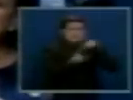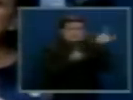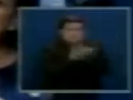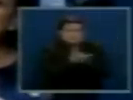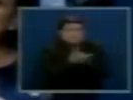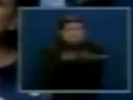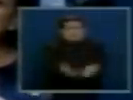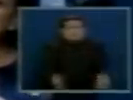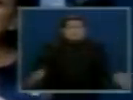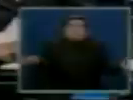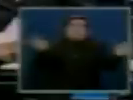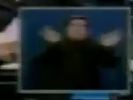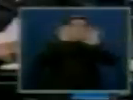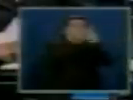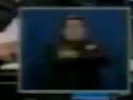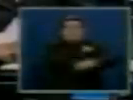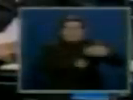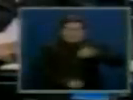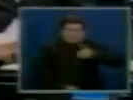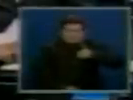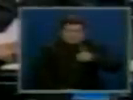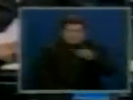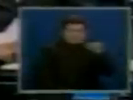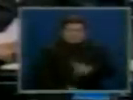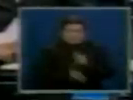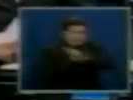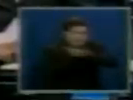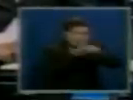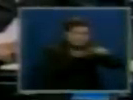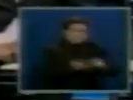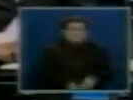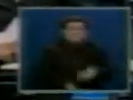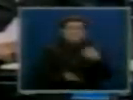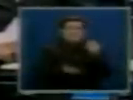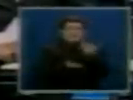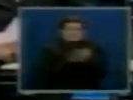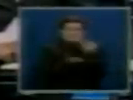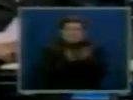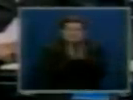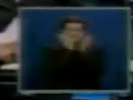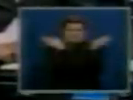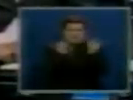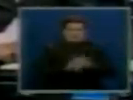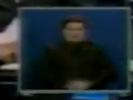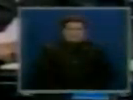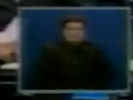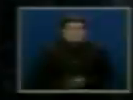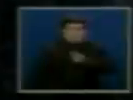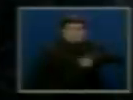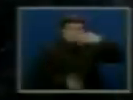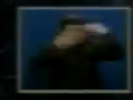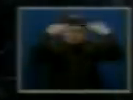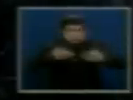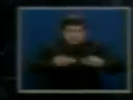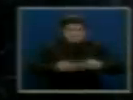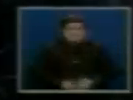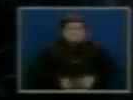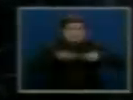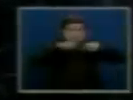tan importantes para el país como el saneamiento de las finanzas públicas. Emitimos una directriz para congelar